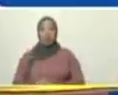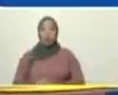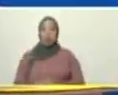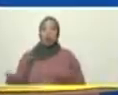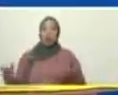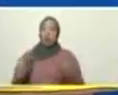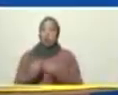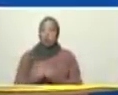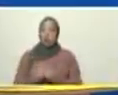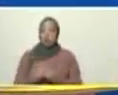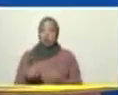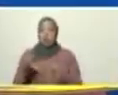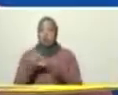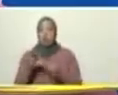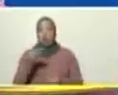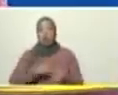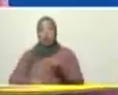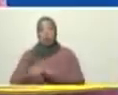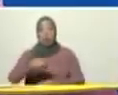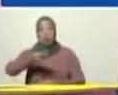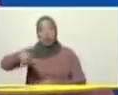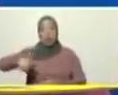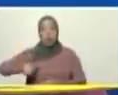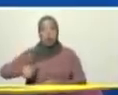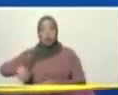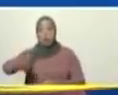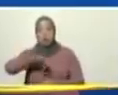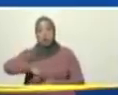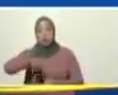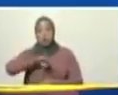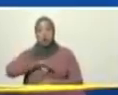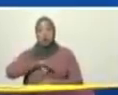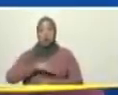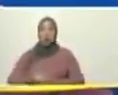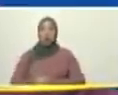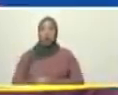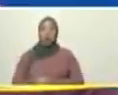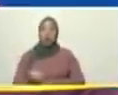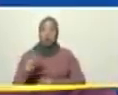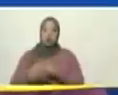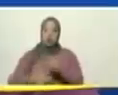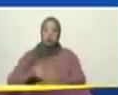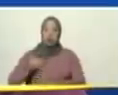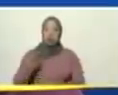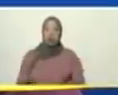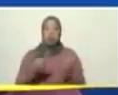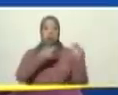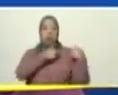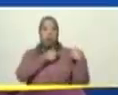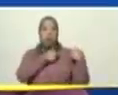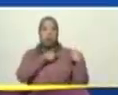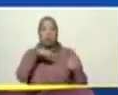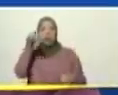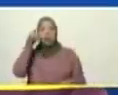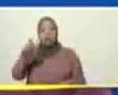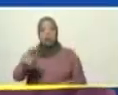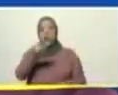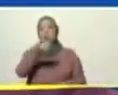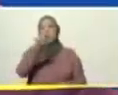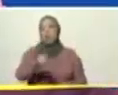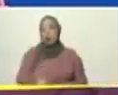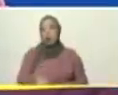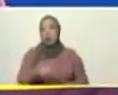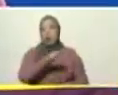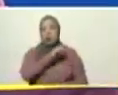alianza que ya está fracasada entre sectores desclasados de la burguesía que se ponen a dirigir a los sectores populares, sino que dejan que los